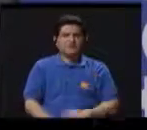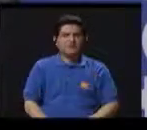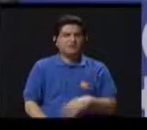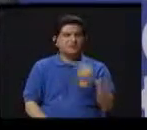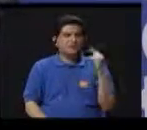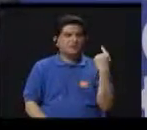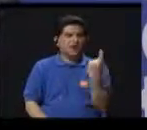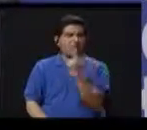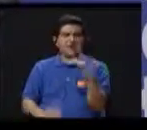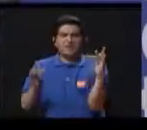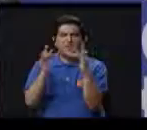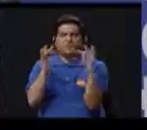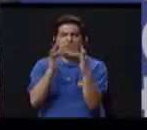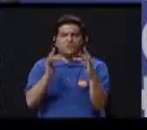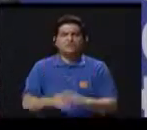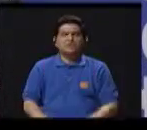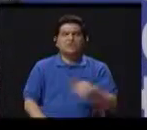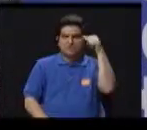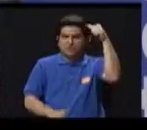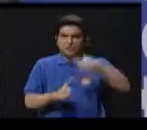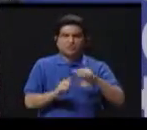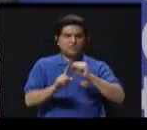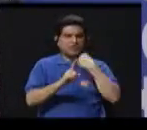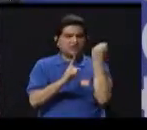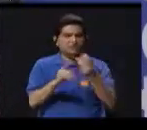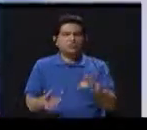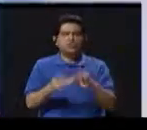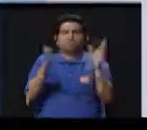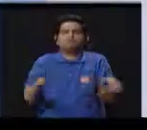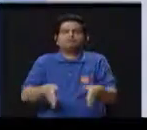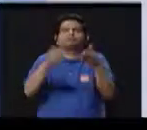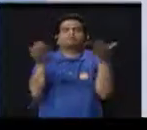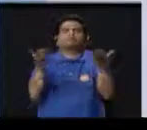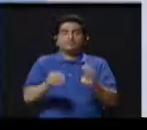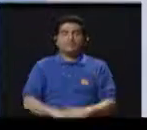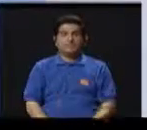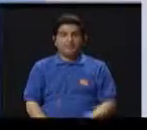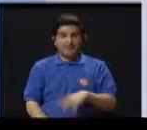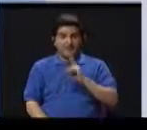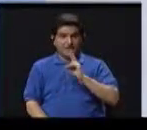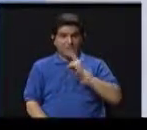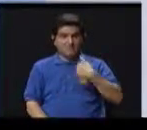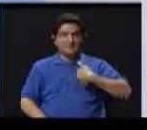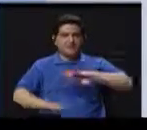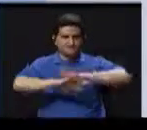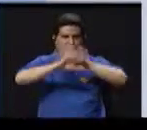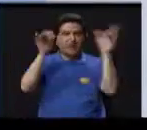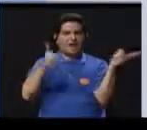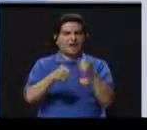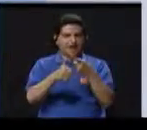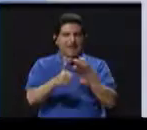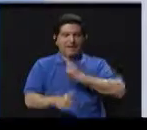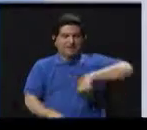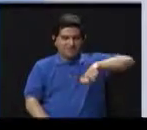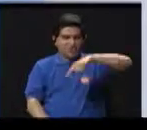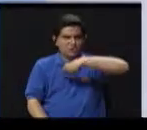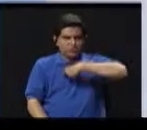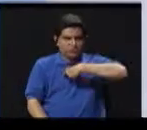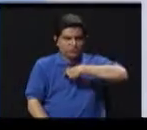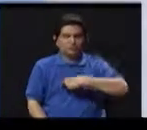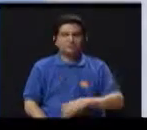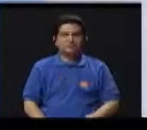acercarte a cada uno de ellos tomando en cuenta sus condiciones especiales? Bueno, en realidad voy a aclarar una cosa primero.